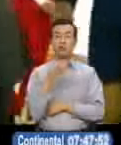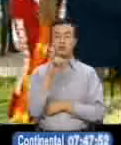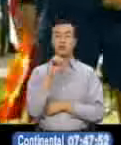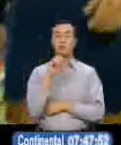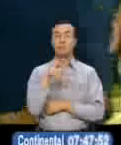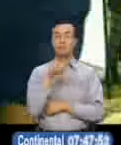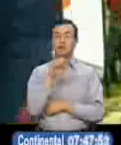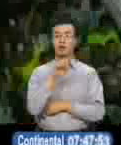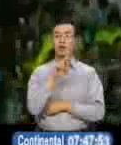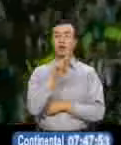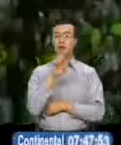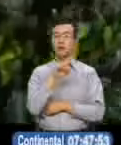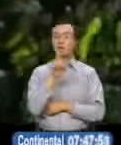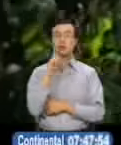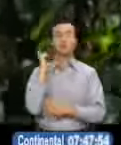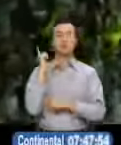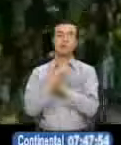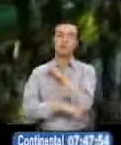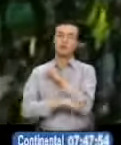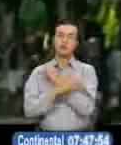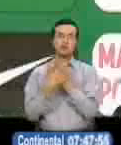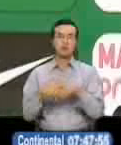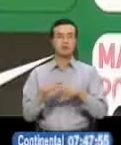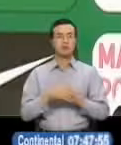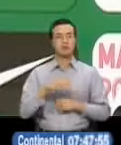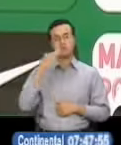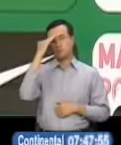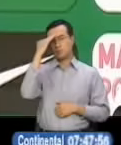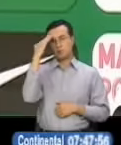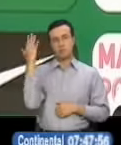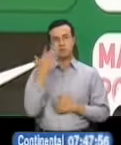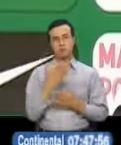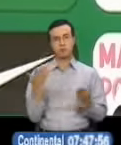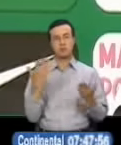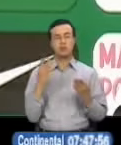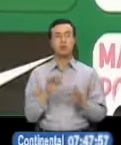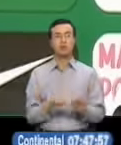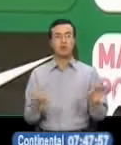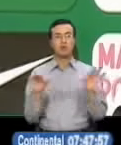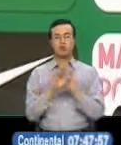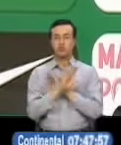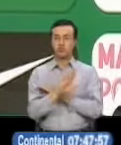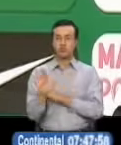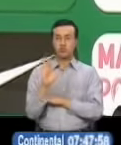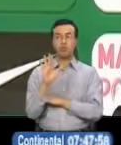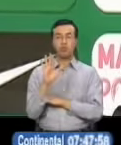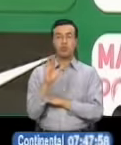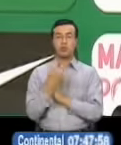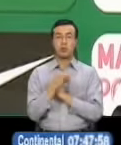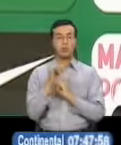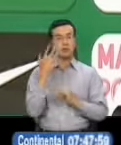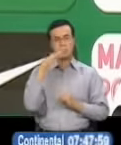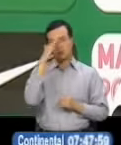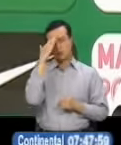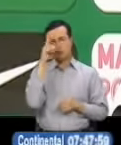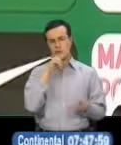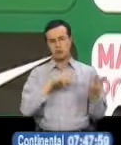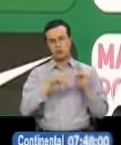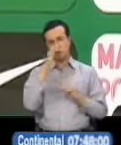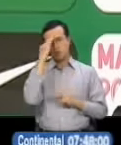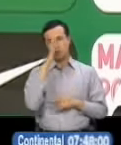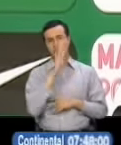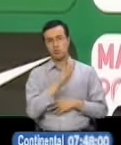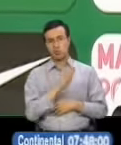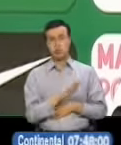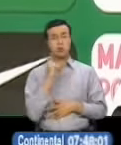Pérez, suspendido en la ida. Conscientes de que conocemos las bondades que tienen, las características, sabemos que tenemos